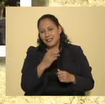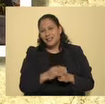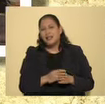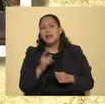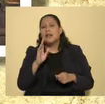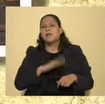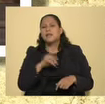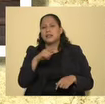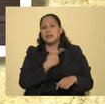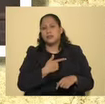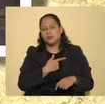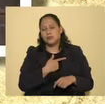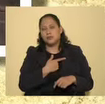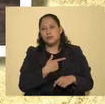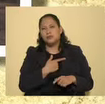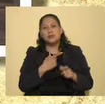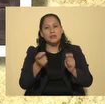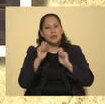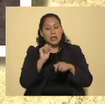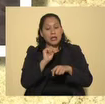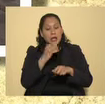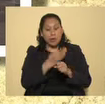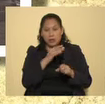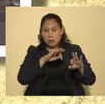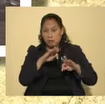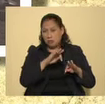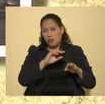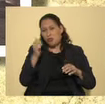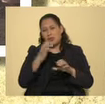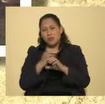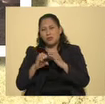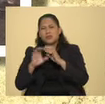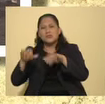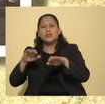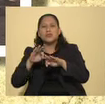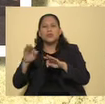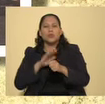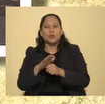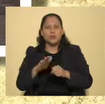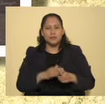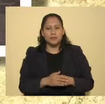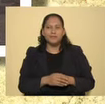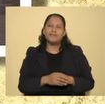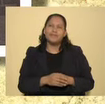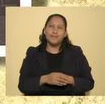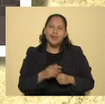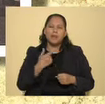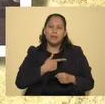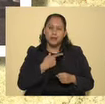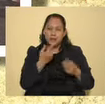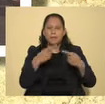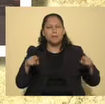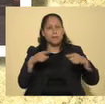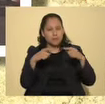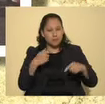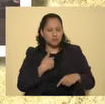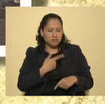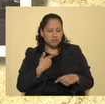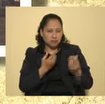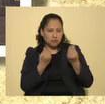¿Qué te gustaría haber sido de no ser lo que eres? Pues mira, me gusta mucho la música,